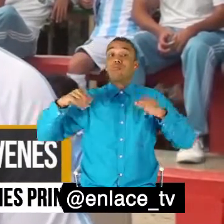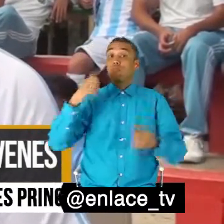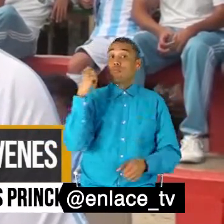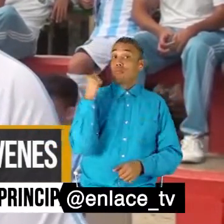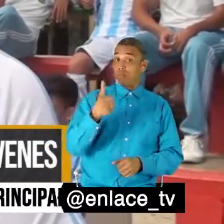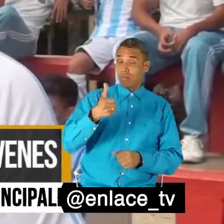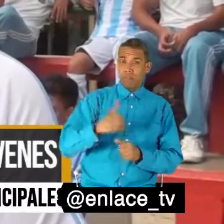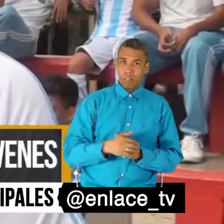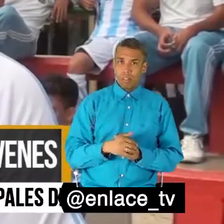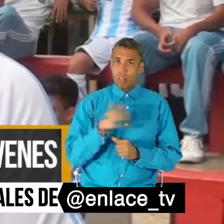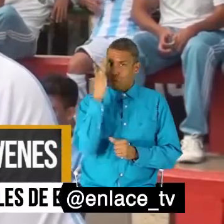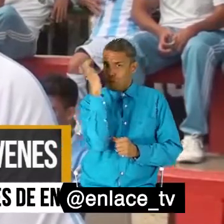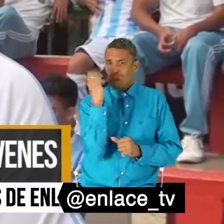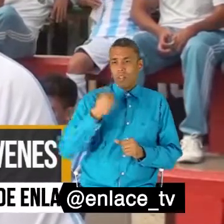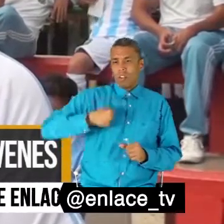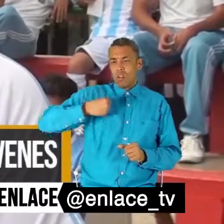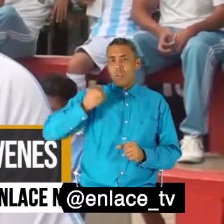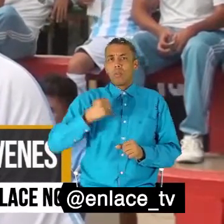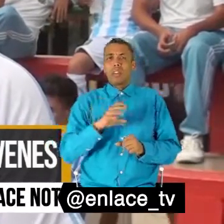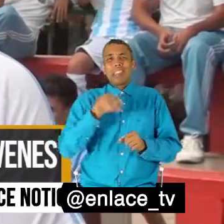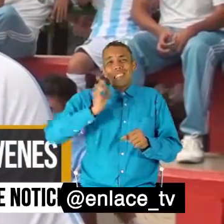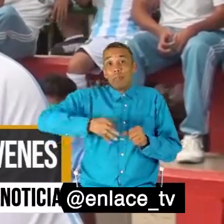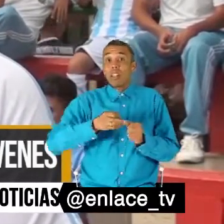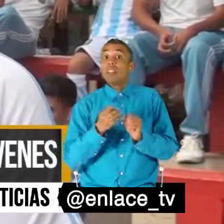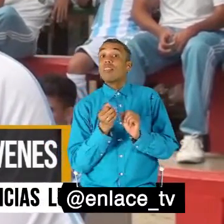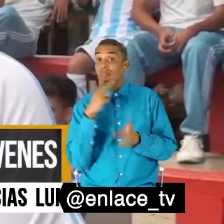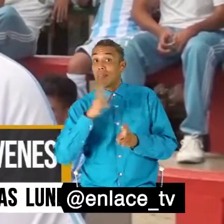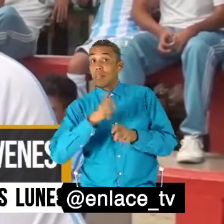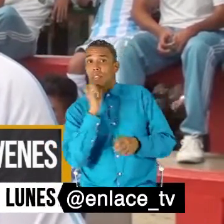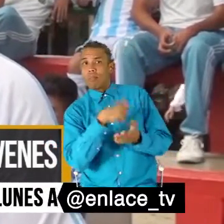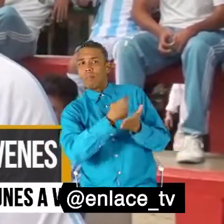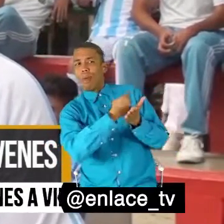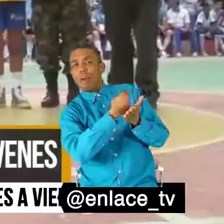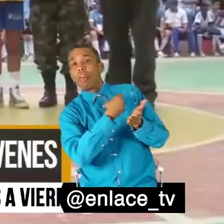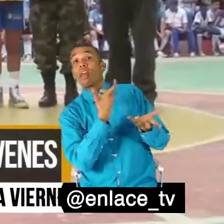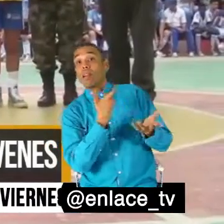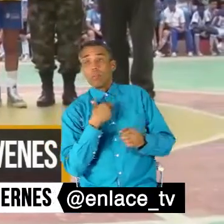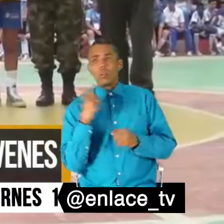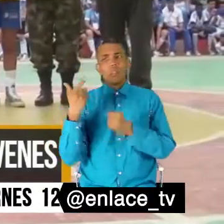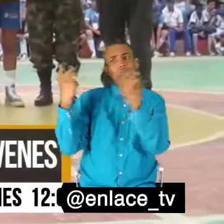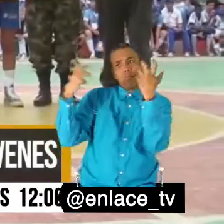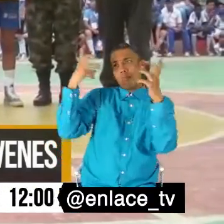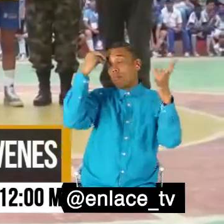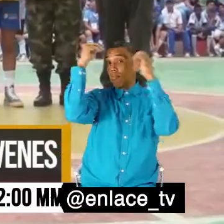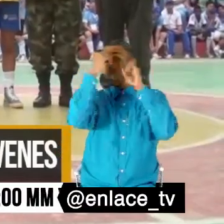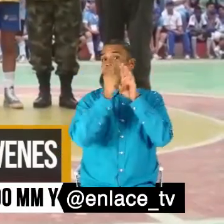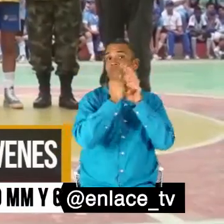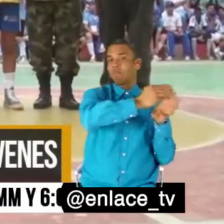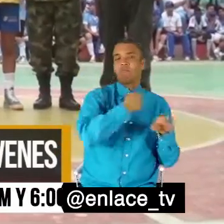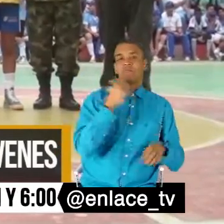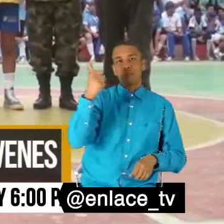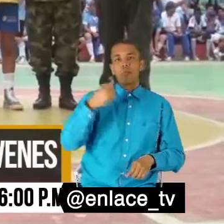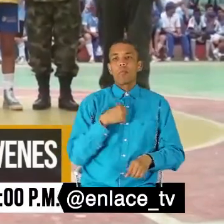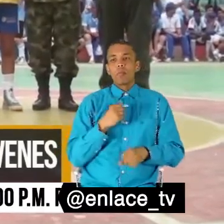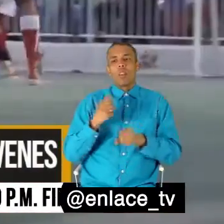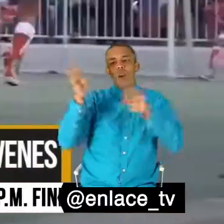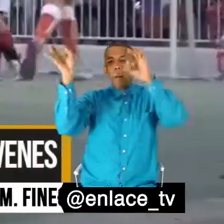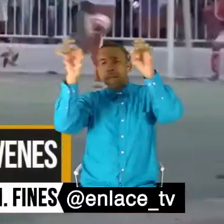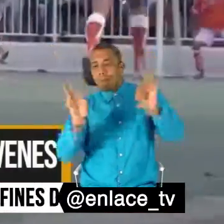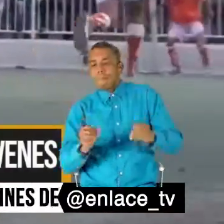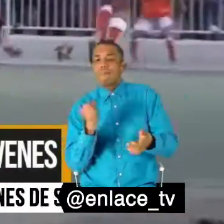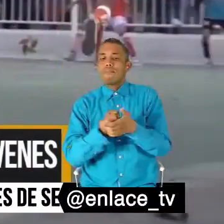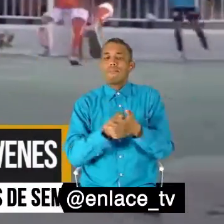en todo momento nosotros los jóvenes estamos vulnerables a esta situación. Esta campaña es impulsada por el Ministerio de Defensa Nacional